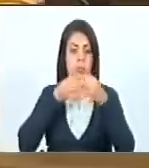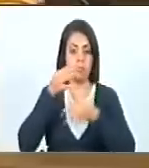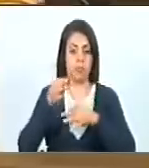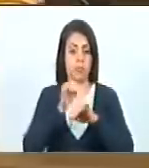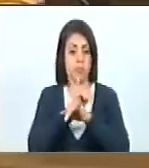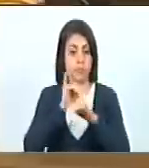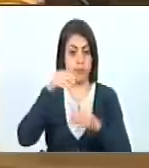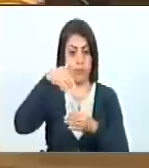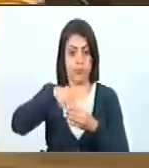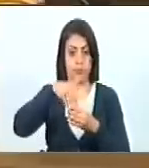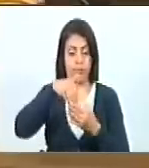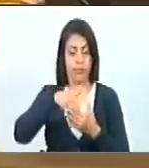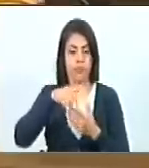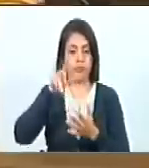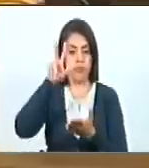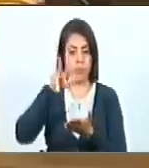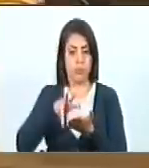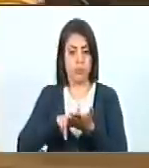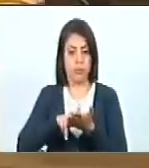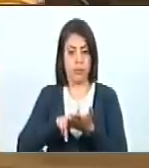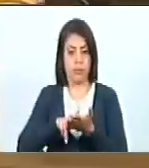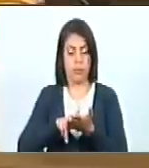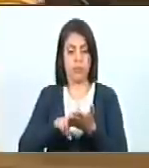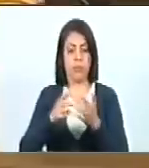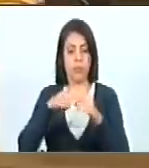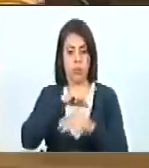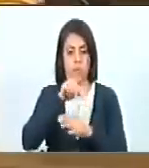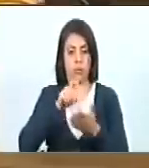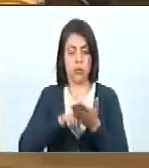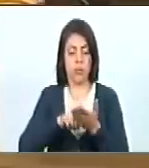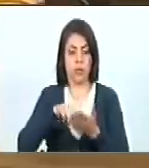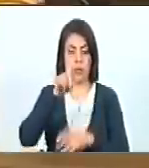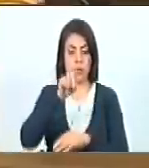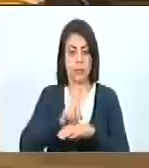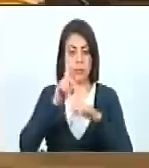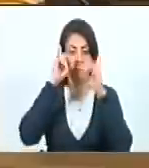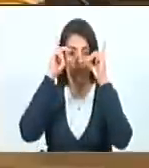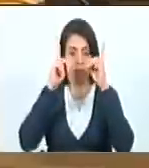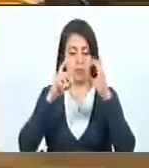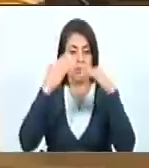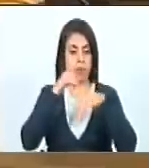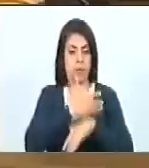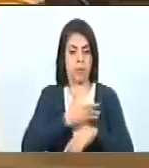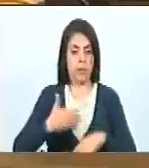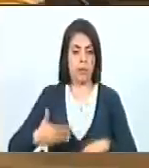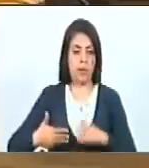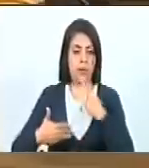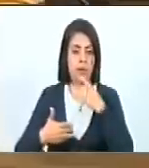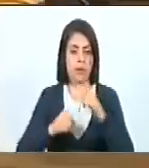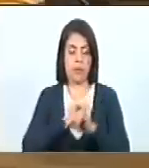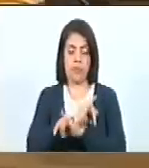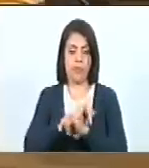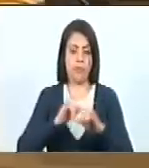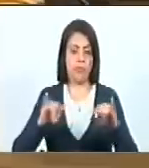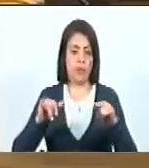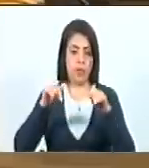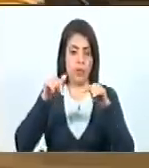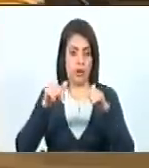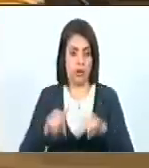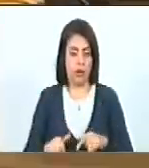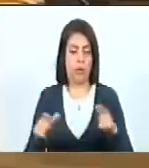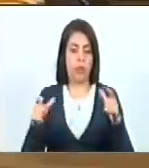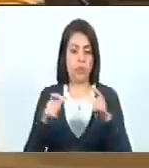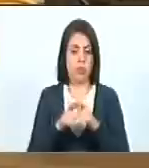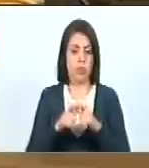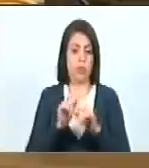y sometido a votación, resultó aprobado por unanimidad. El presidente señaló agotada la agenda del día,